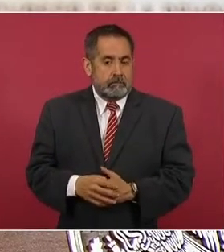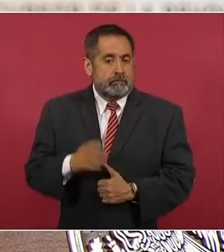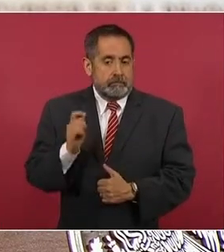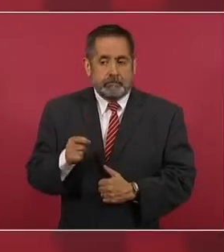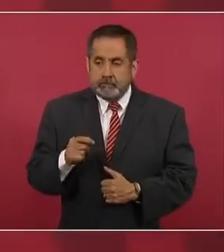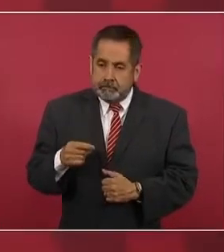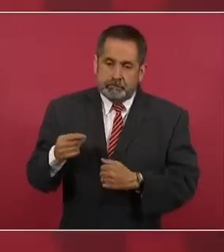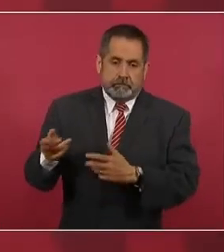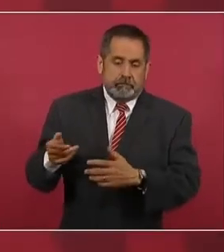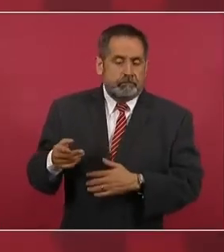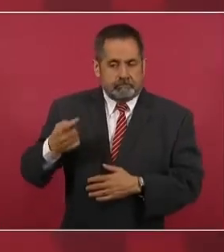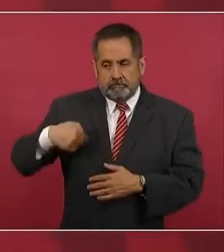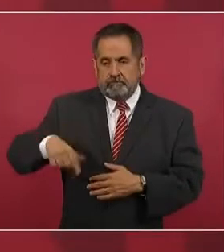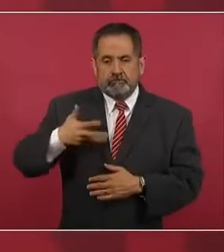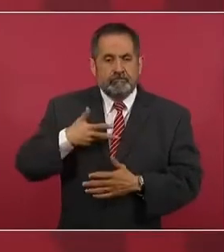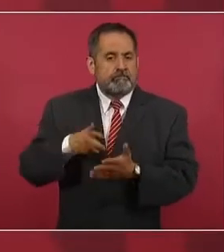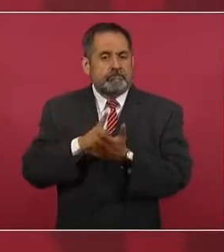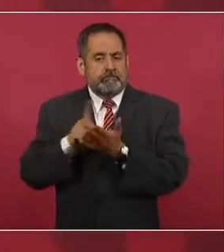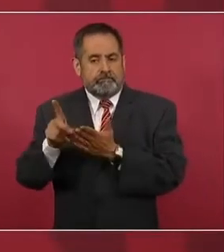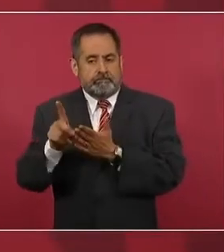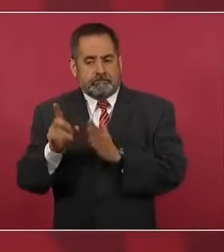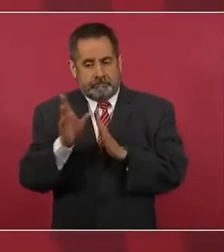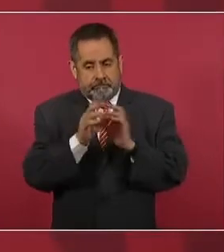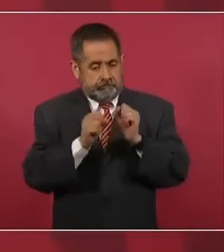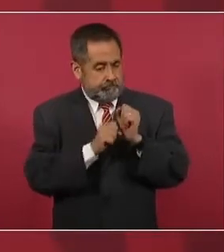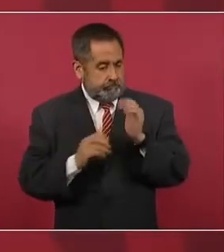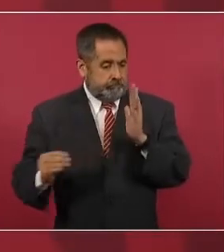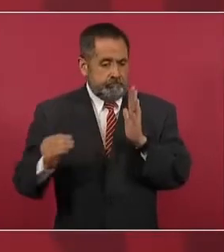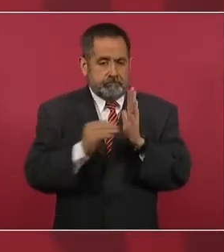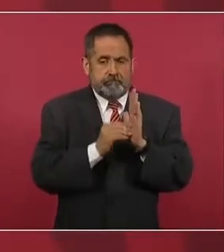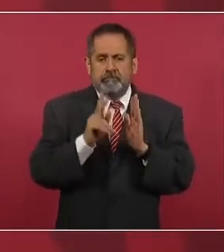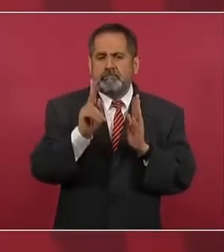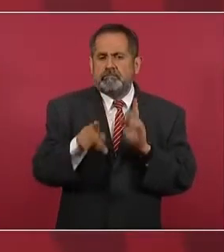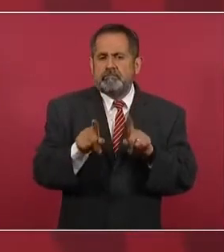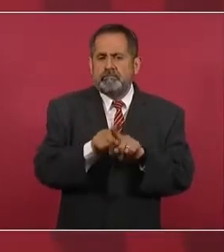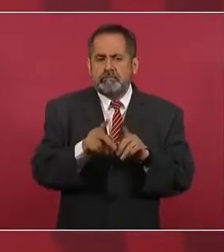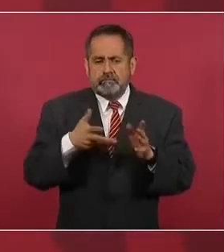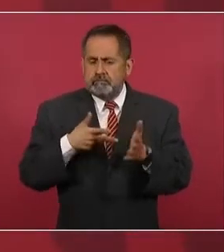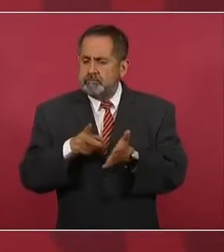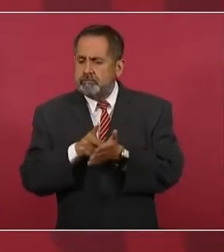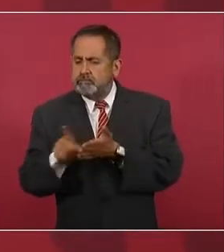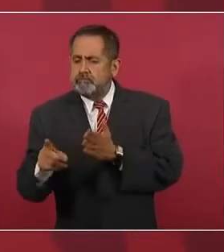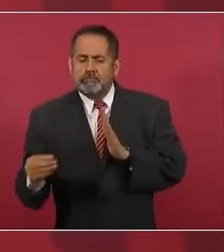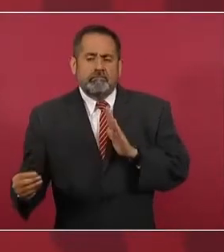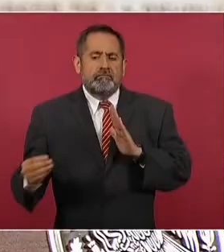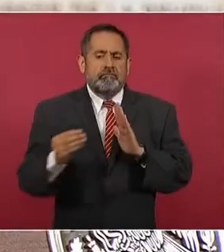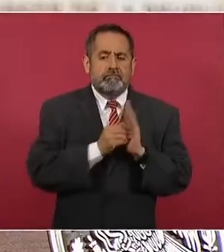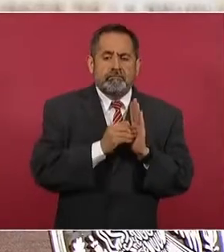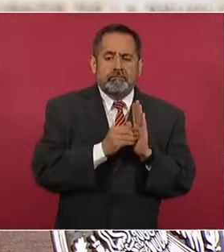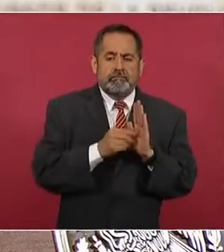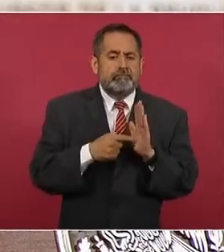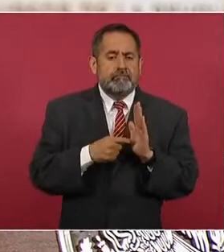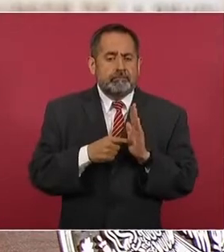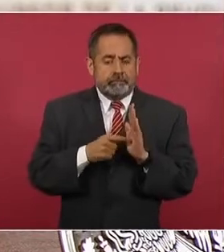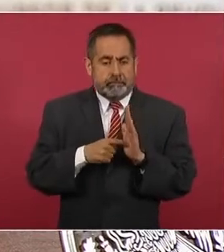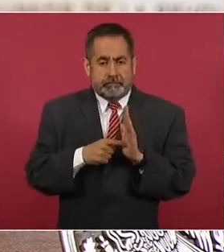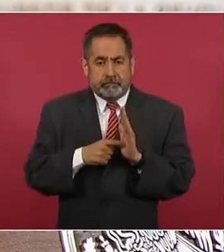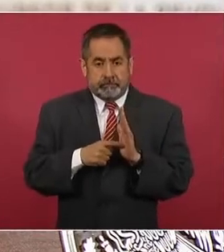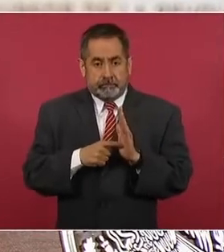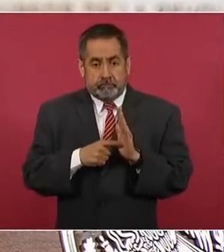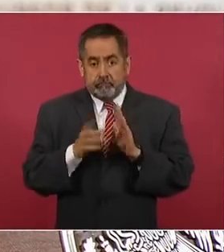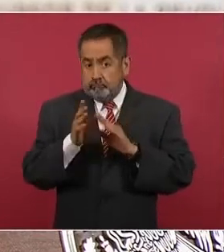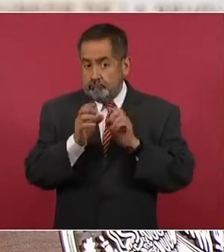Son derechos constitucionales, como el derecho ya elevado a